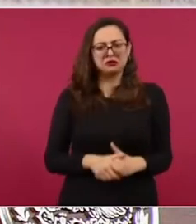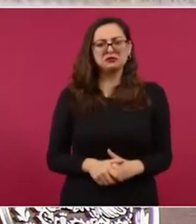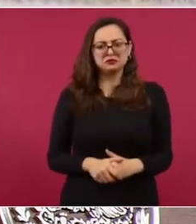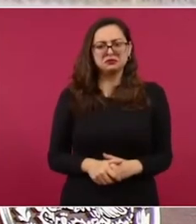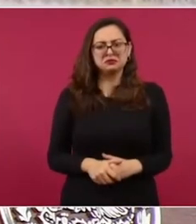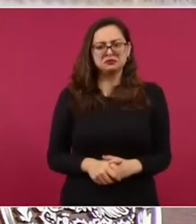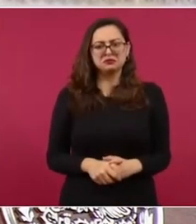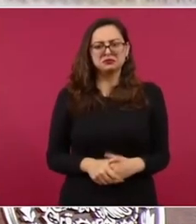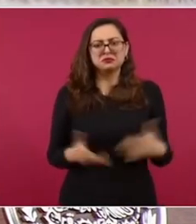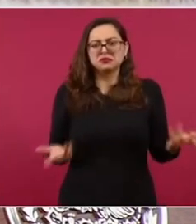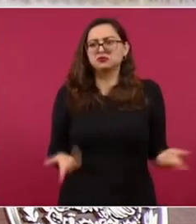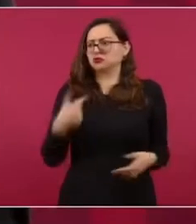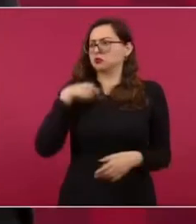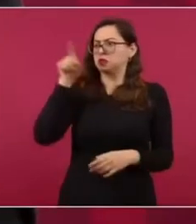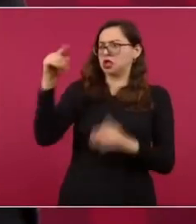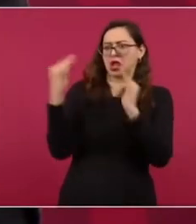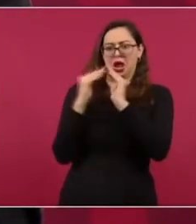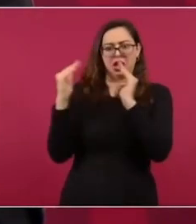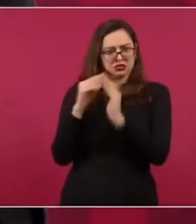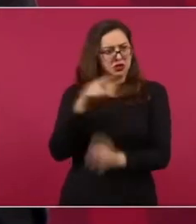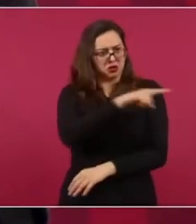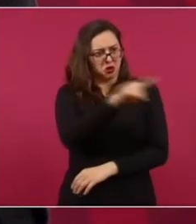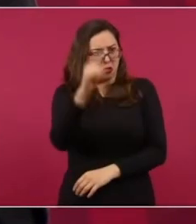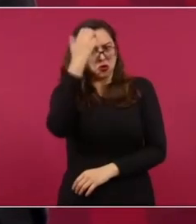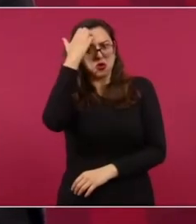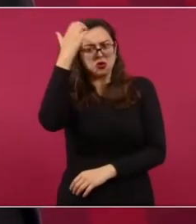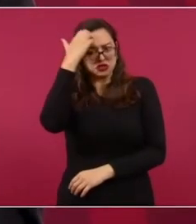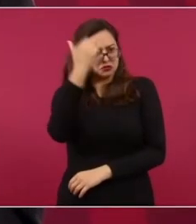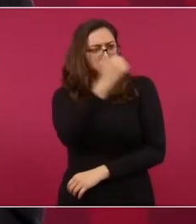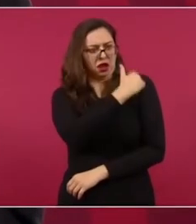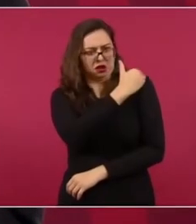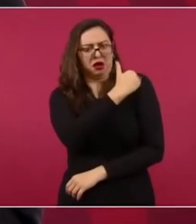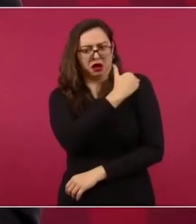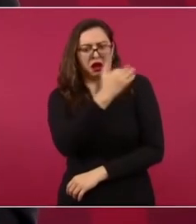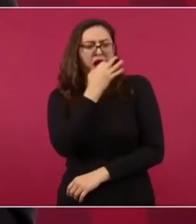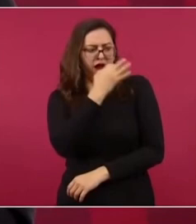ya saben dónde voy a estar. Y